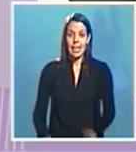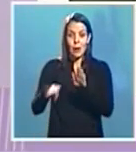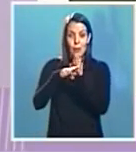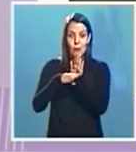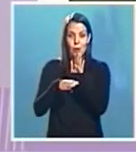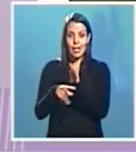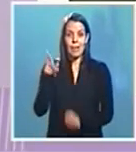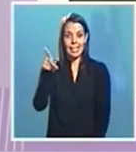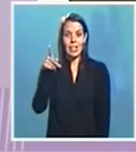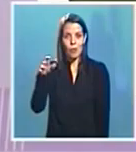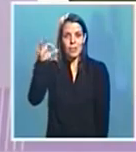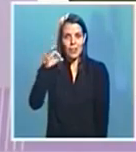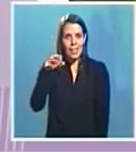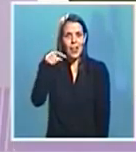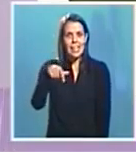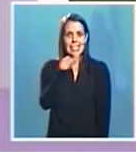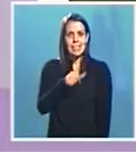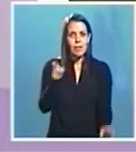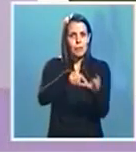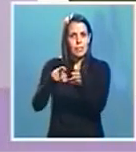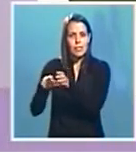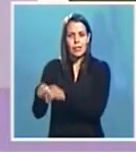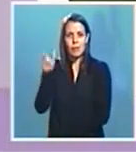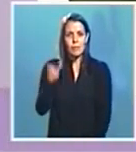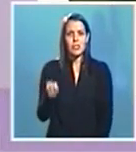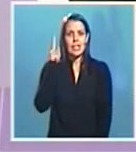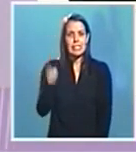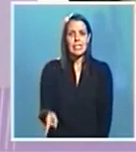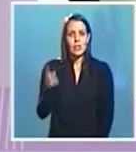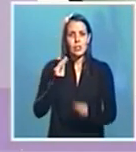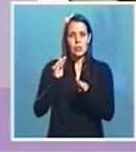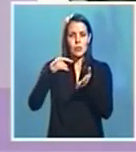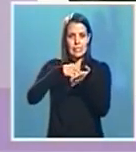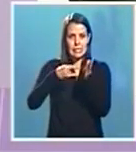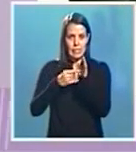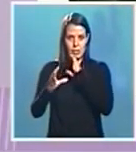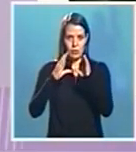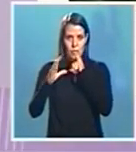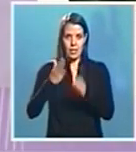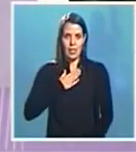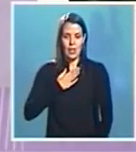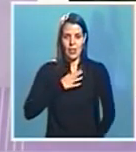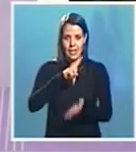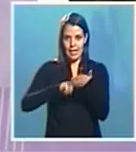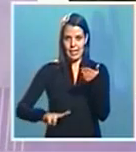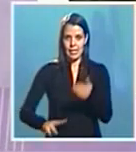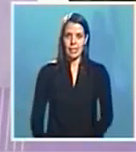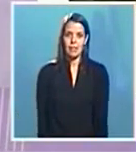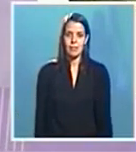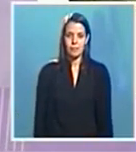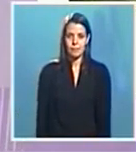Kilómetro Cero a Compostela leva a directores de medios de comunicación galegos polo camiño primitivo.